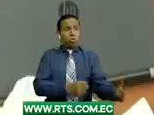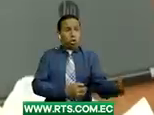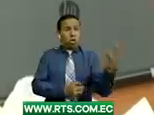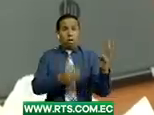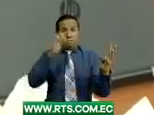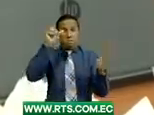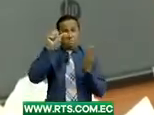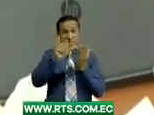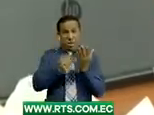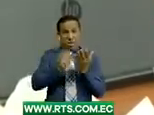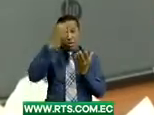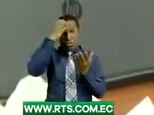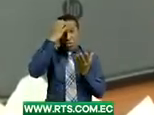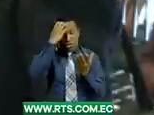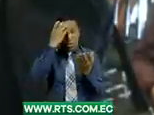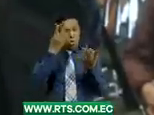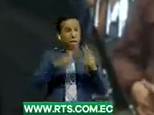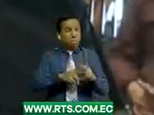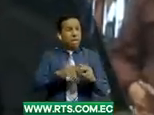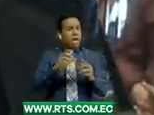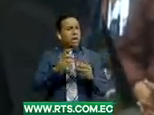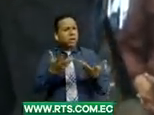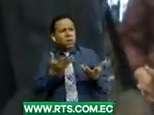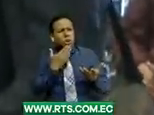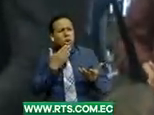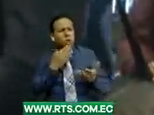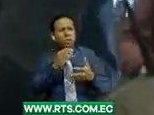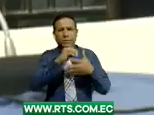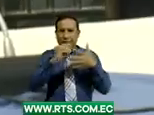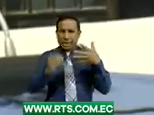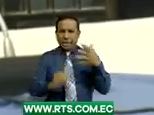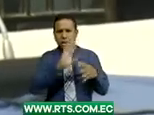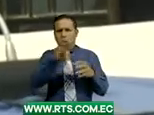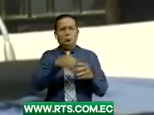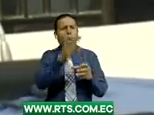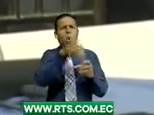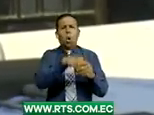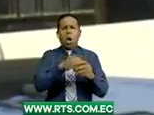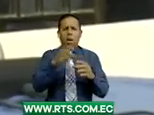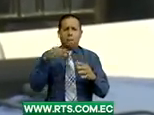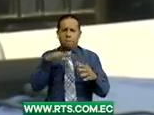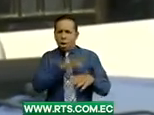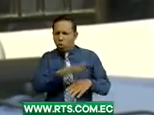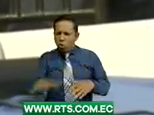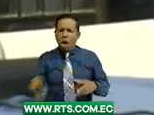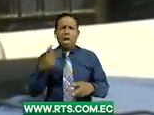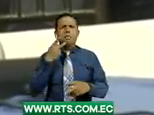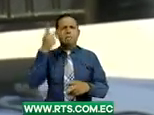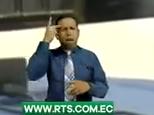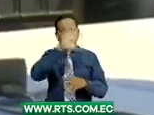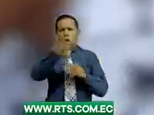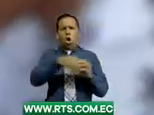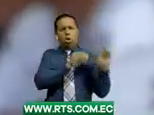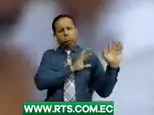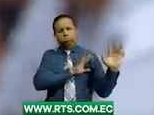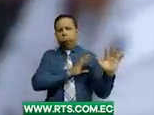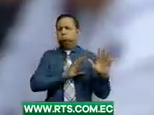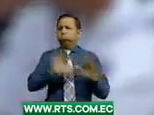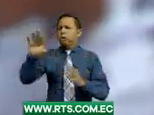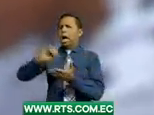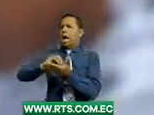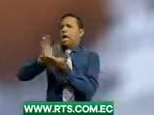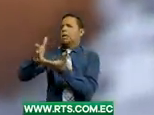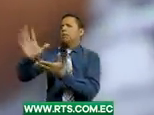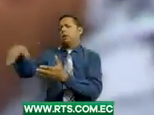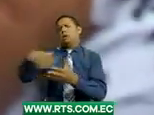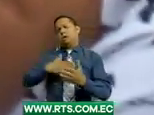Educación, INEVAL y CENESIT, estudiantes y padres de familia, quienes expresaron más de una queja sobre la evaluación, requisito para